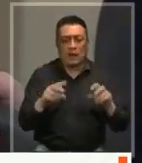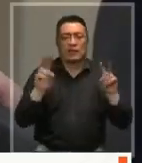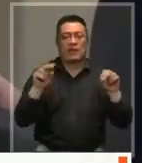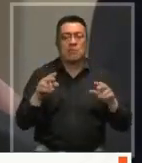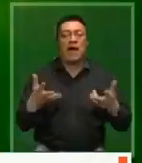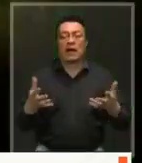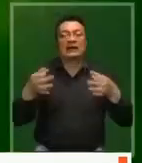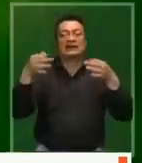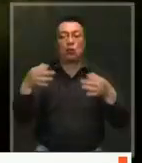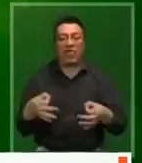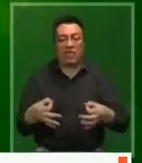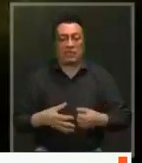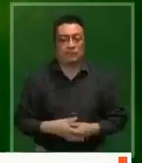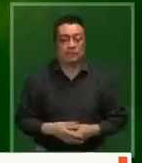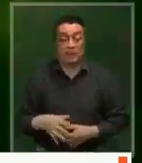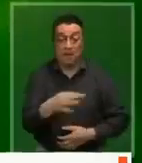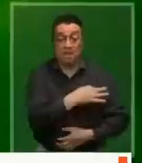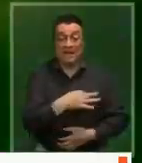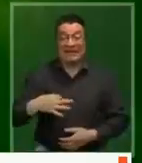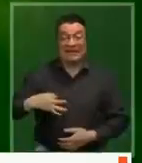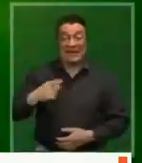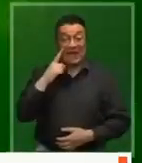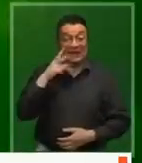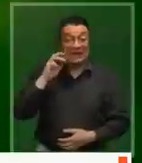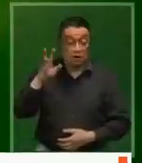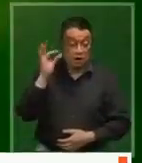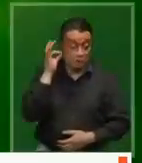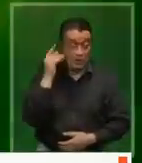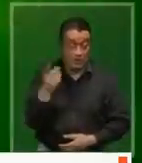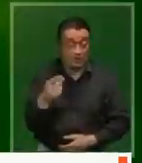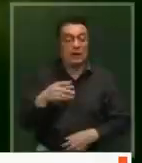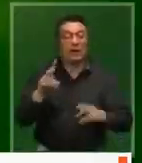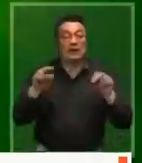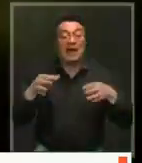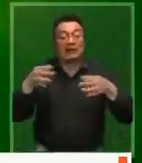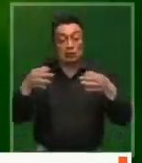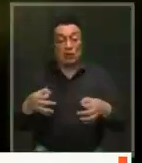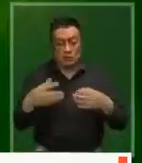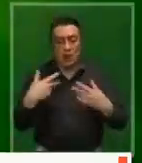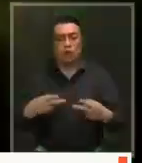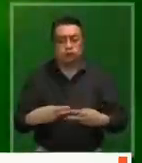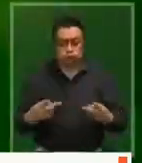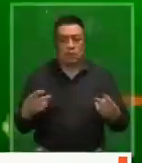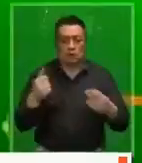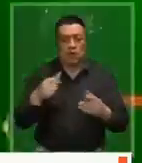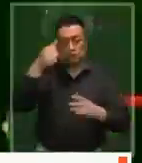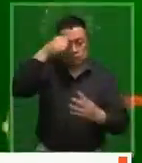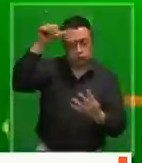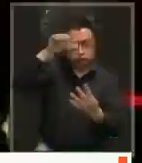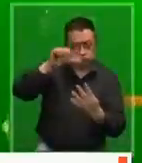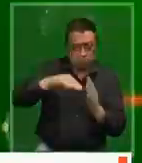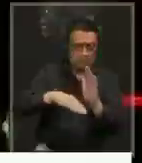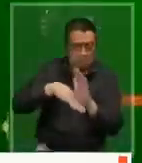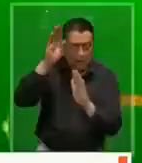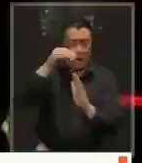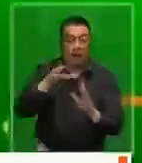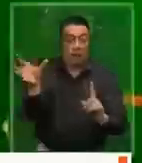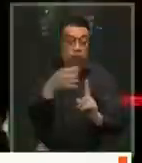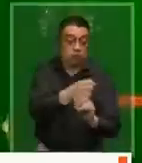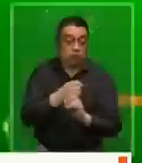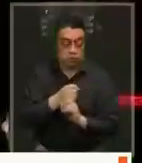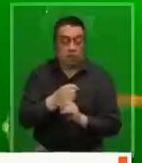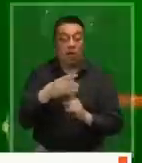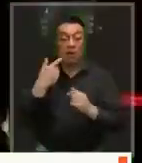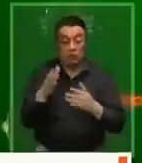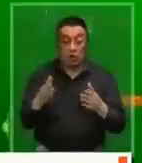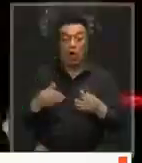de seguridad. La ministra del Interior defendió la agenda de seguridad que ha impulsado el Ejecutivo, como el aumento de penas por secuestro. En todo caso, se abrió a citar al